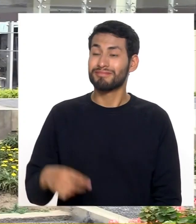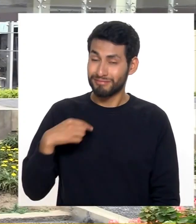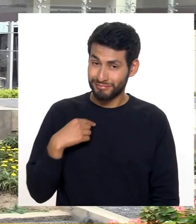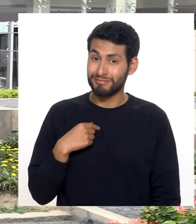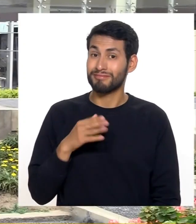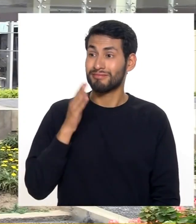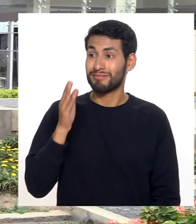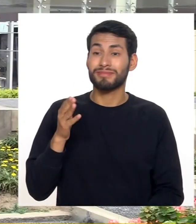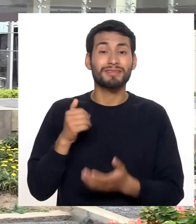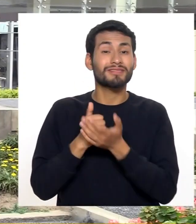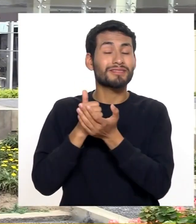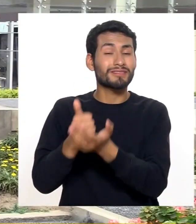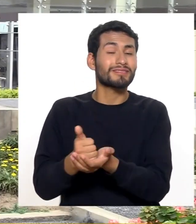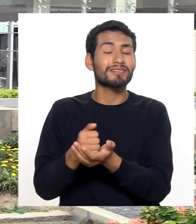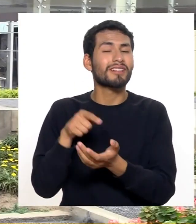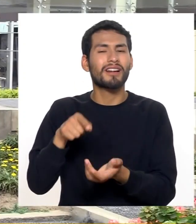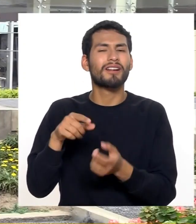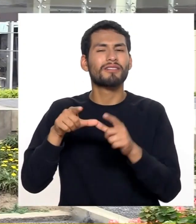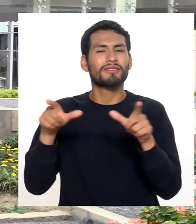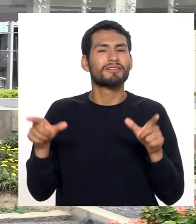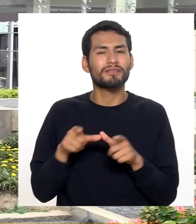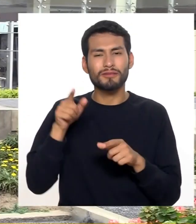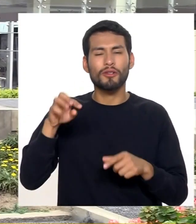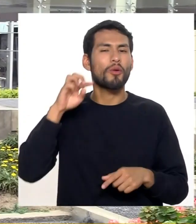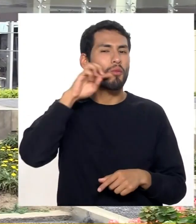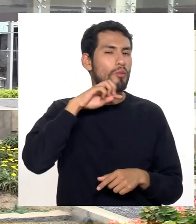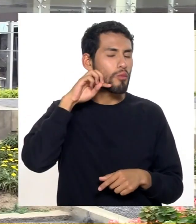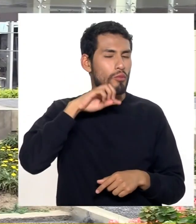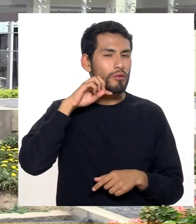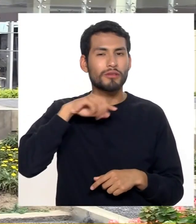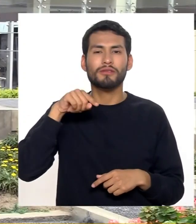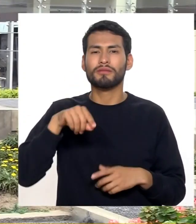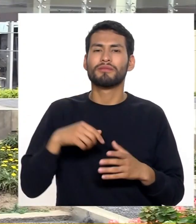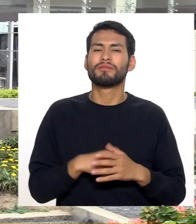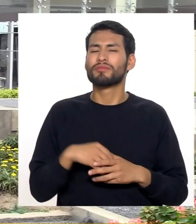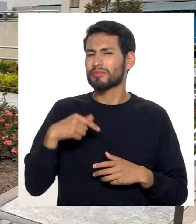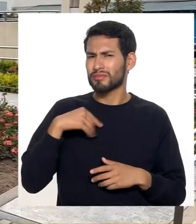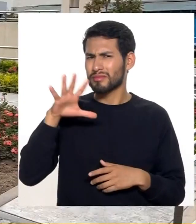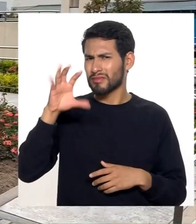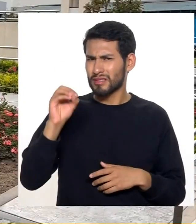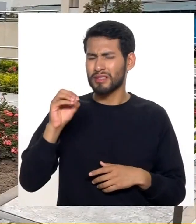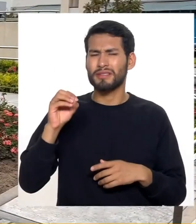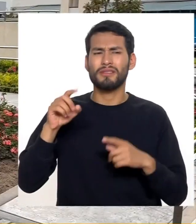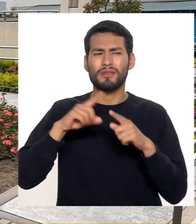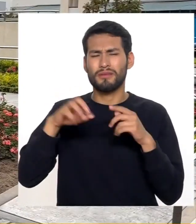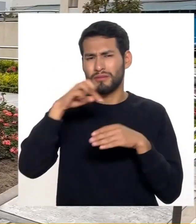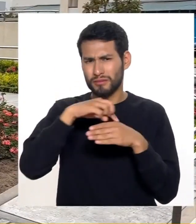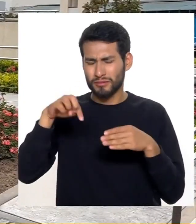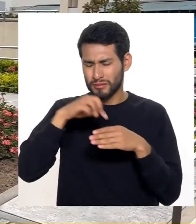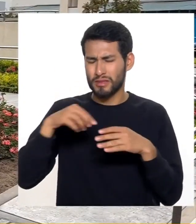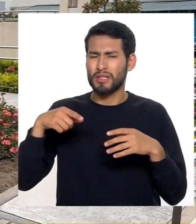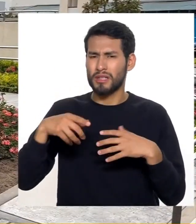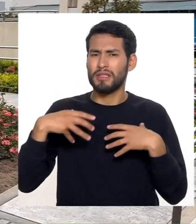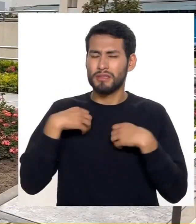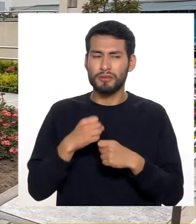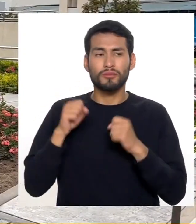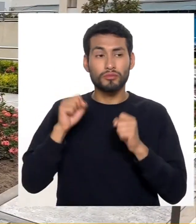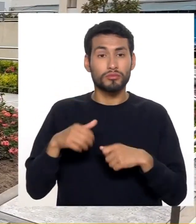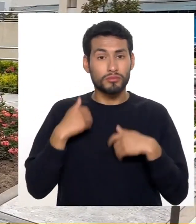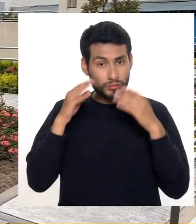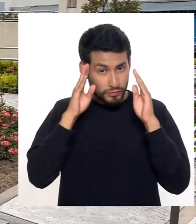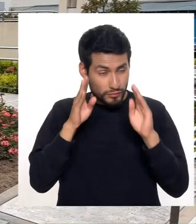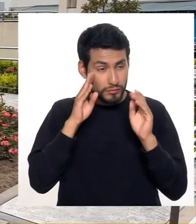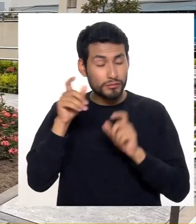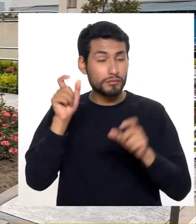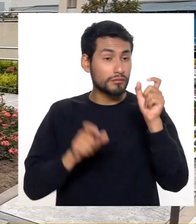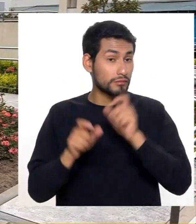Hemos asistido en esta ocasión al departamento de Puno más de 50 profesionales de la salud que han podido dar